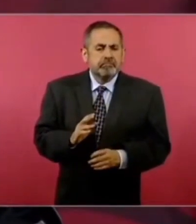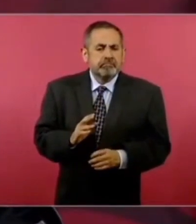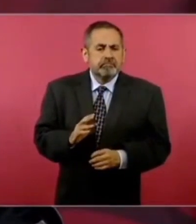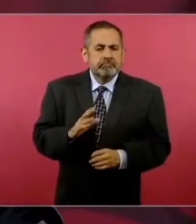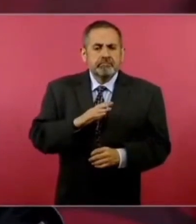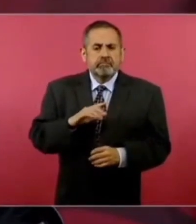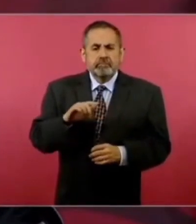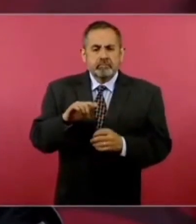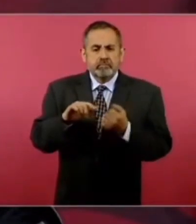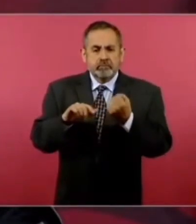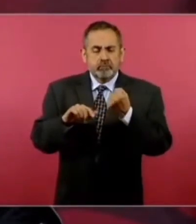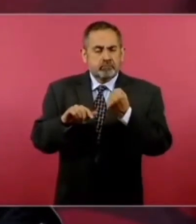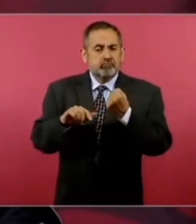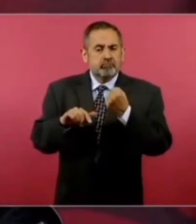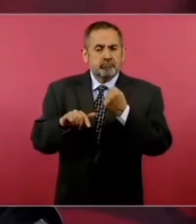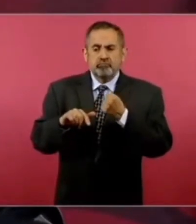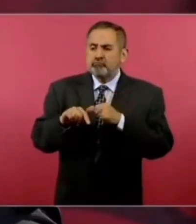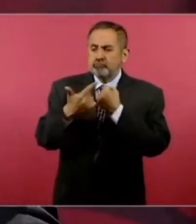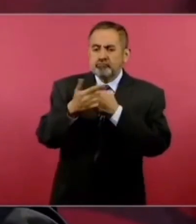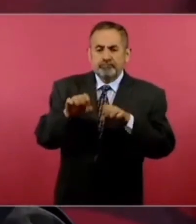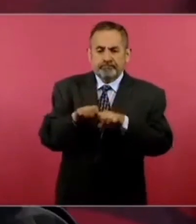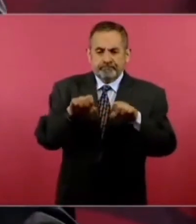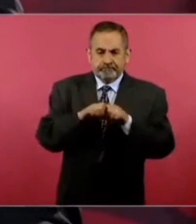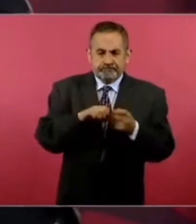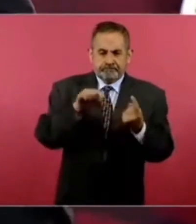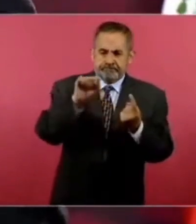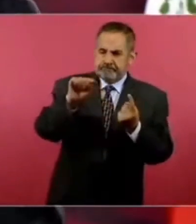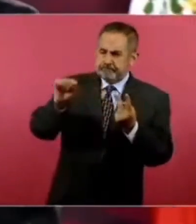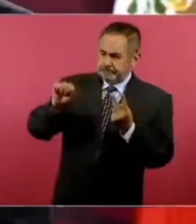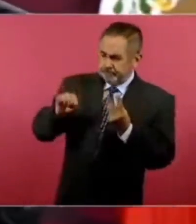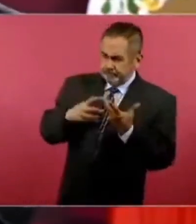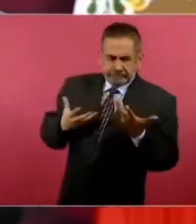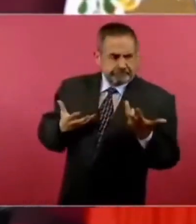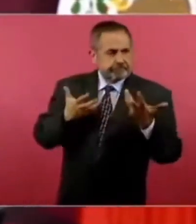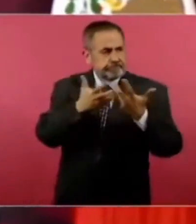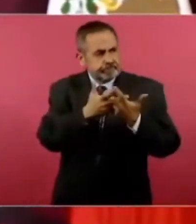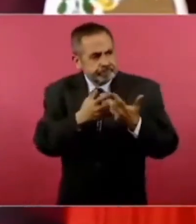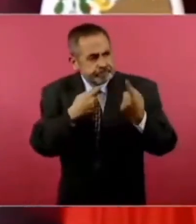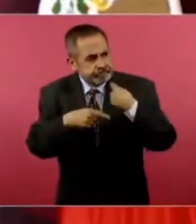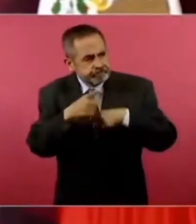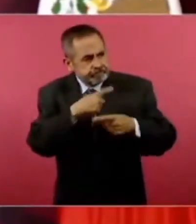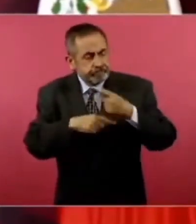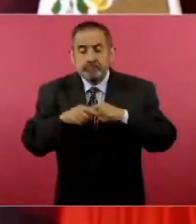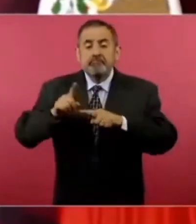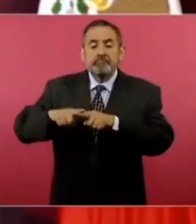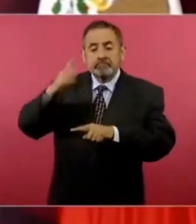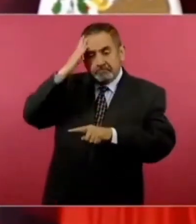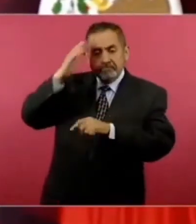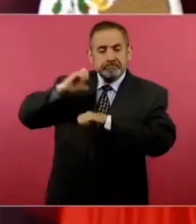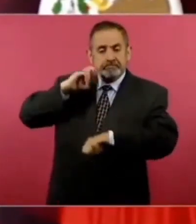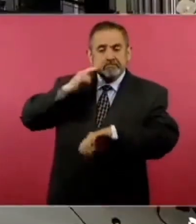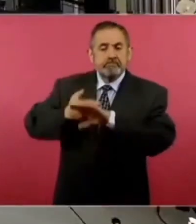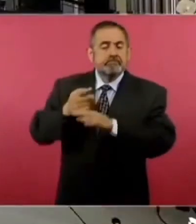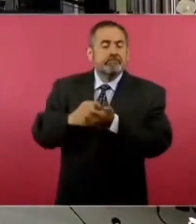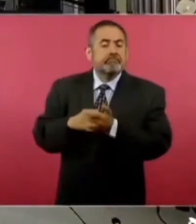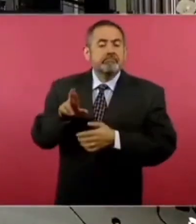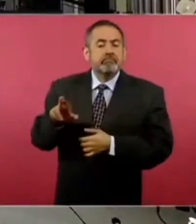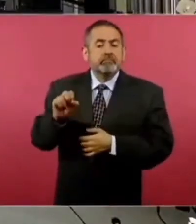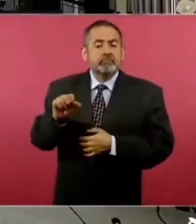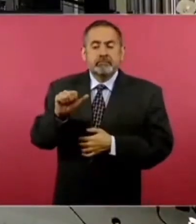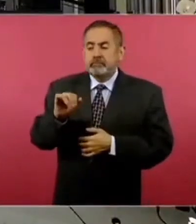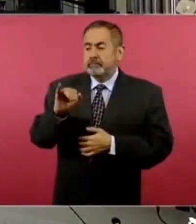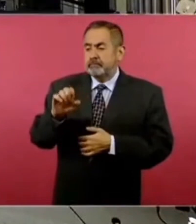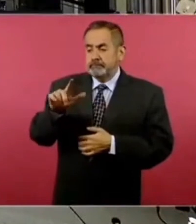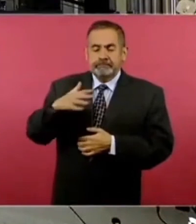hay dos equipos formados con este propósito, uno que encabeza Rosa Isela Rodríguez por